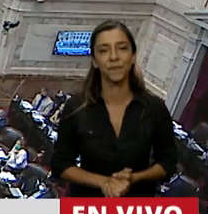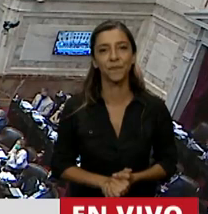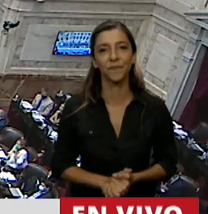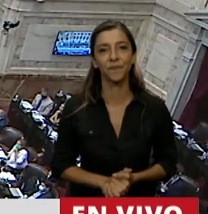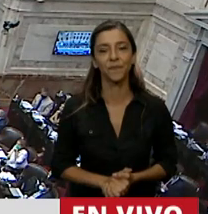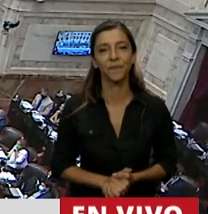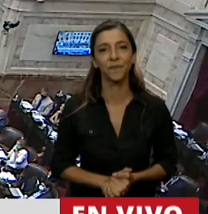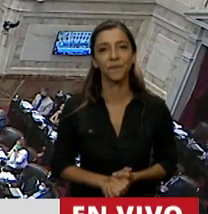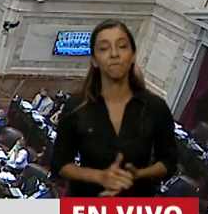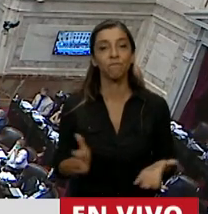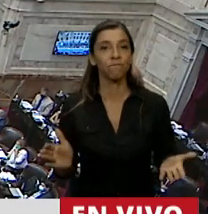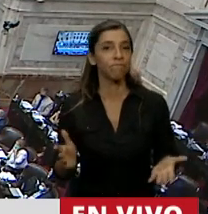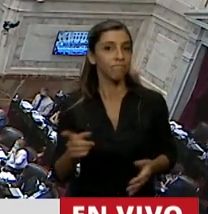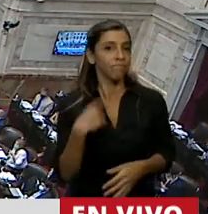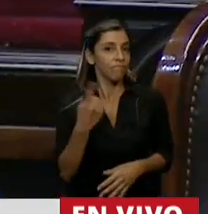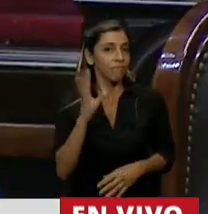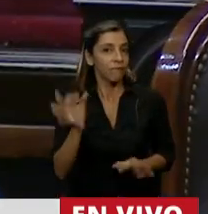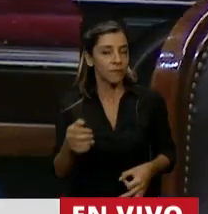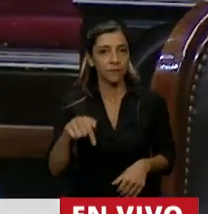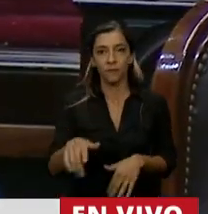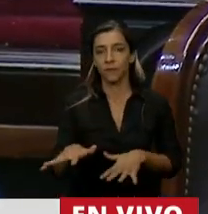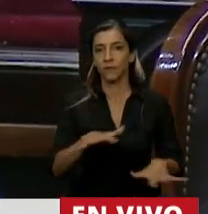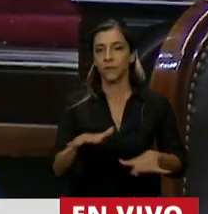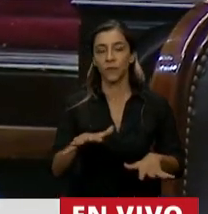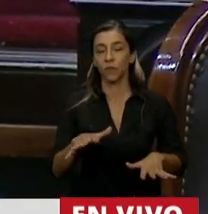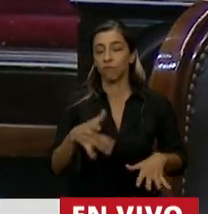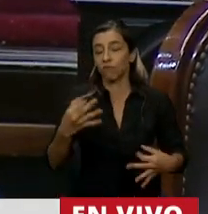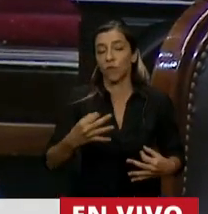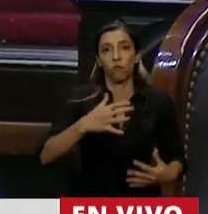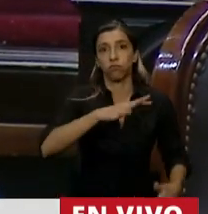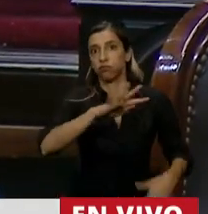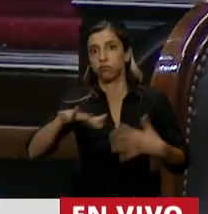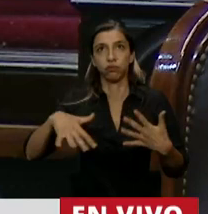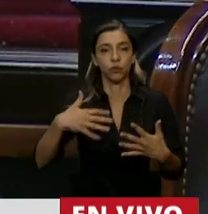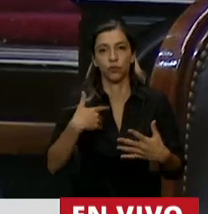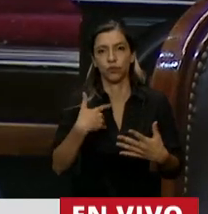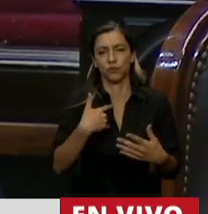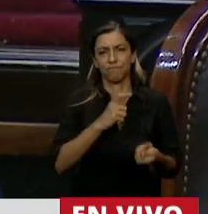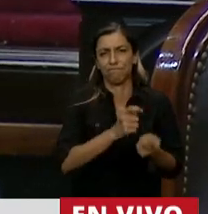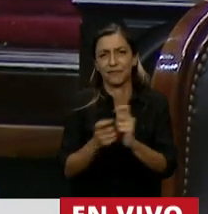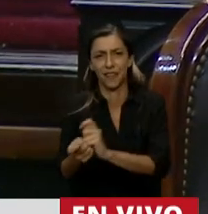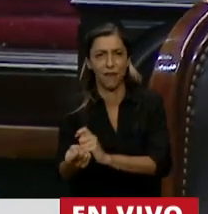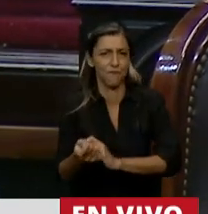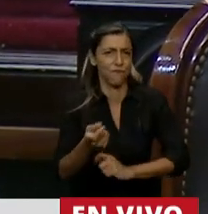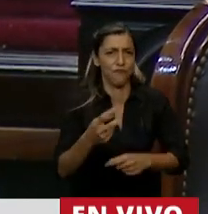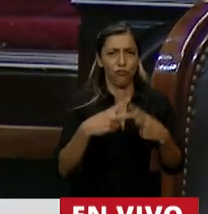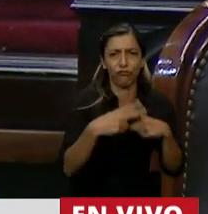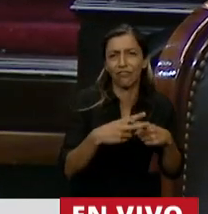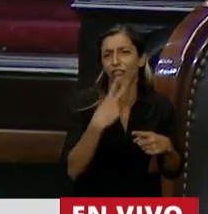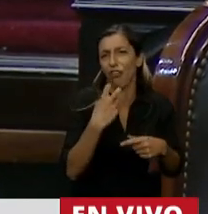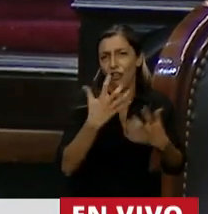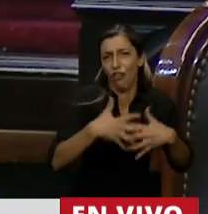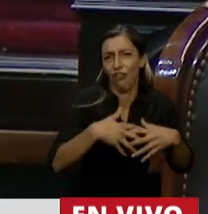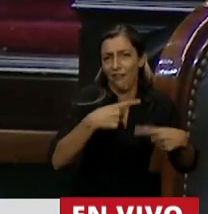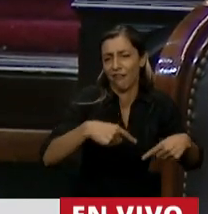Estamos viviendo en medio de una vorágine de cambios tecnológicos,